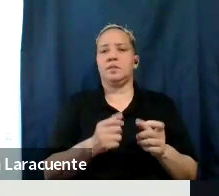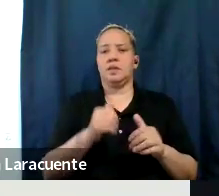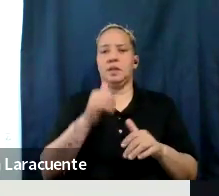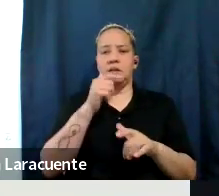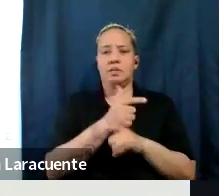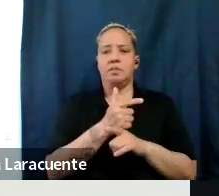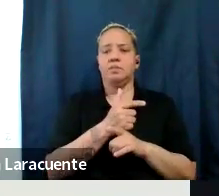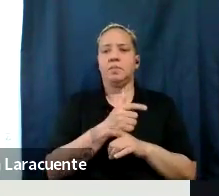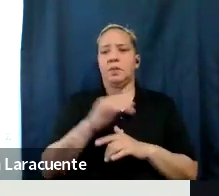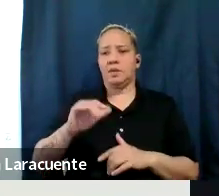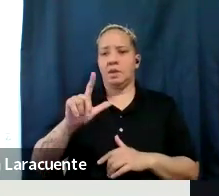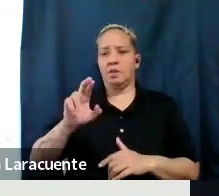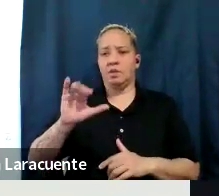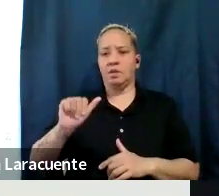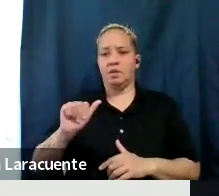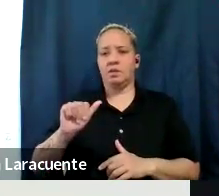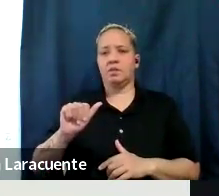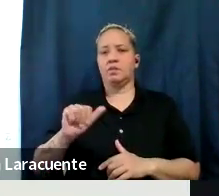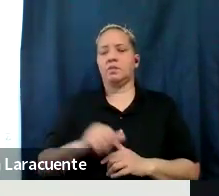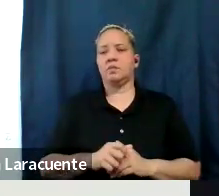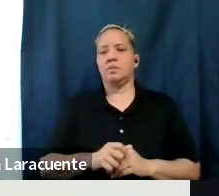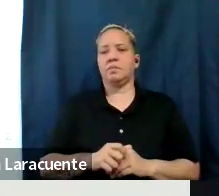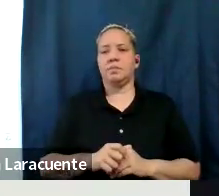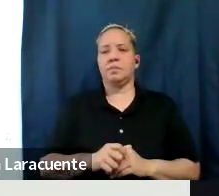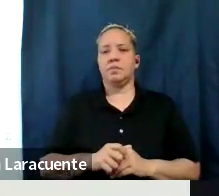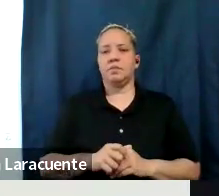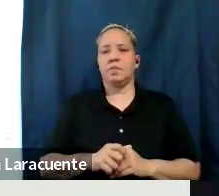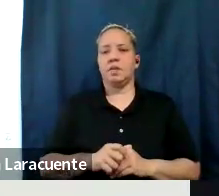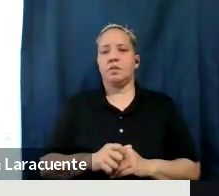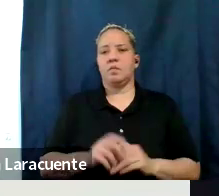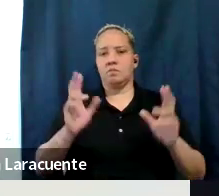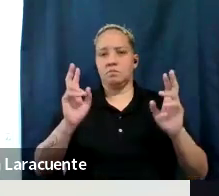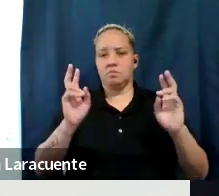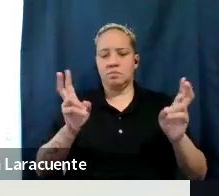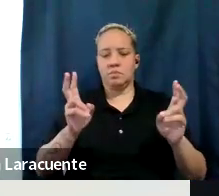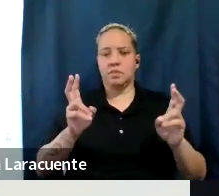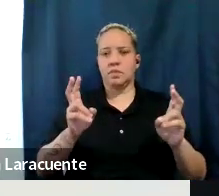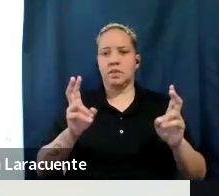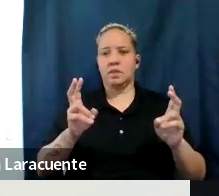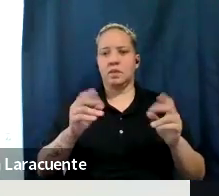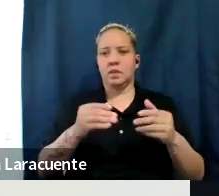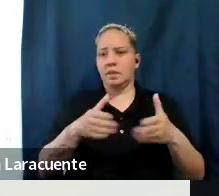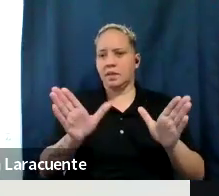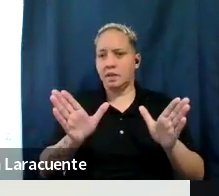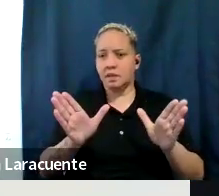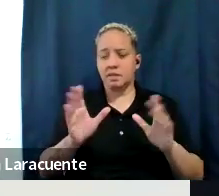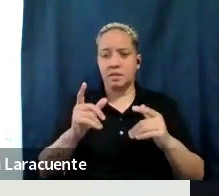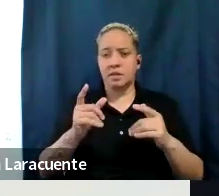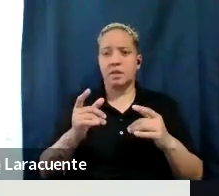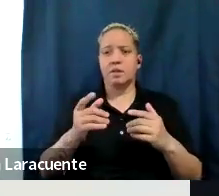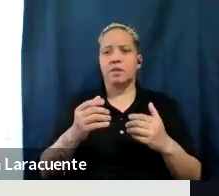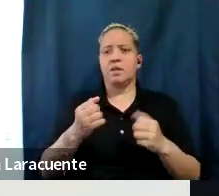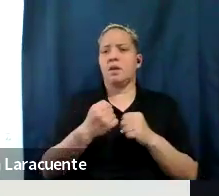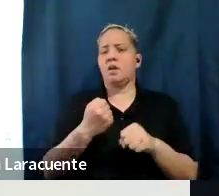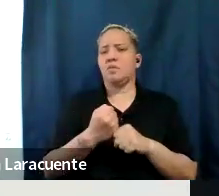pequeña de Lorca, Conchita García Lorca, un largo romance titulado Generalife. Y bueno, muchos años después,